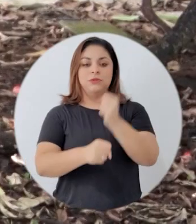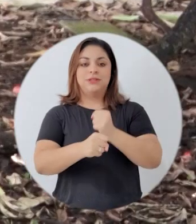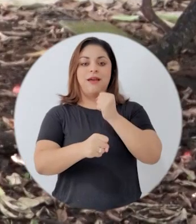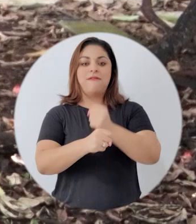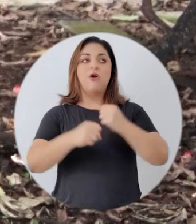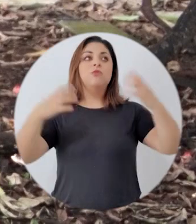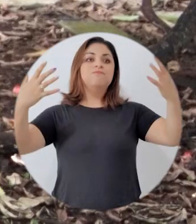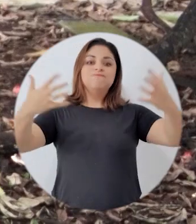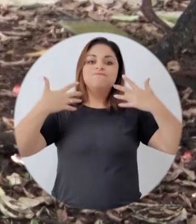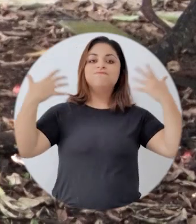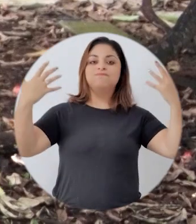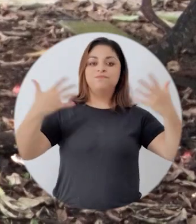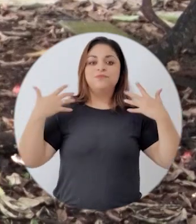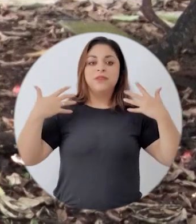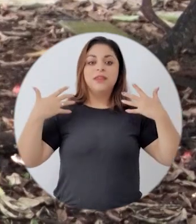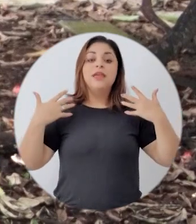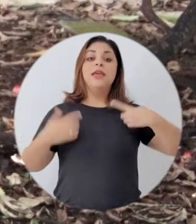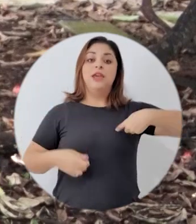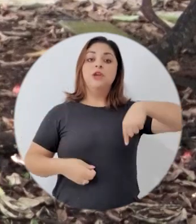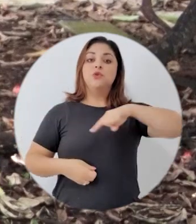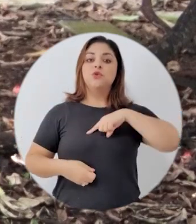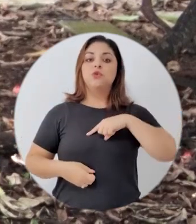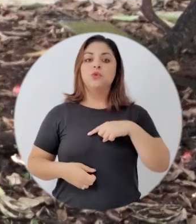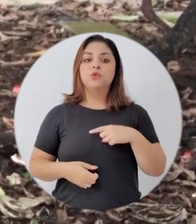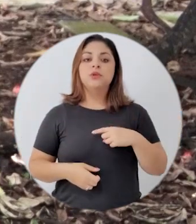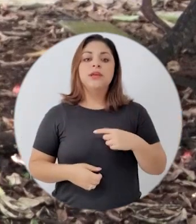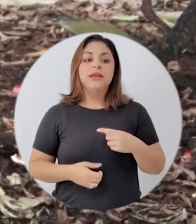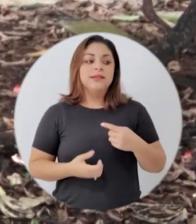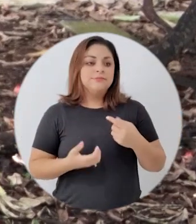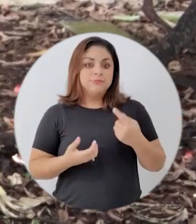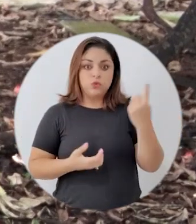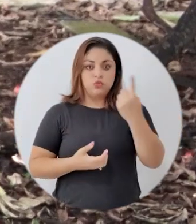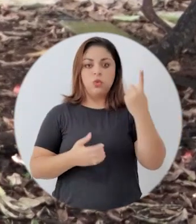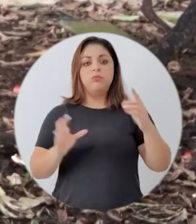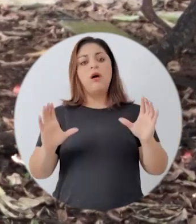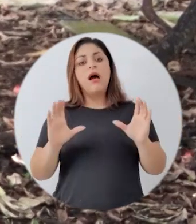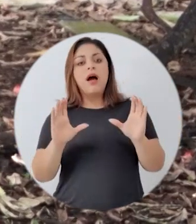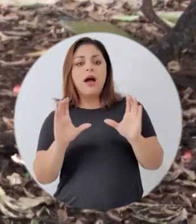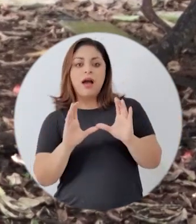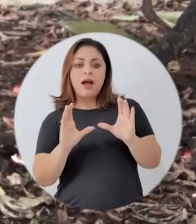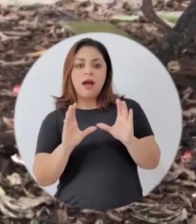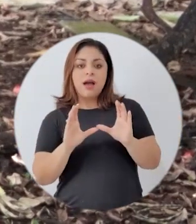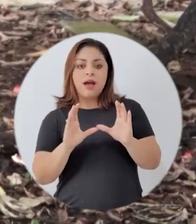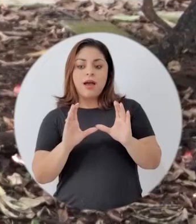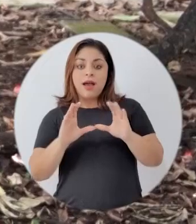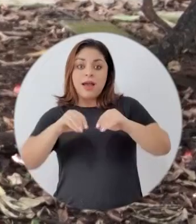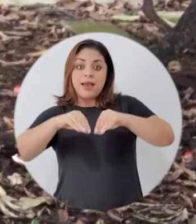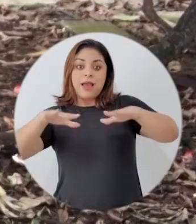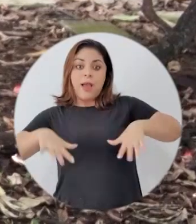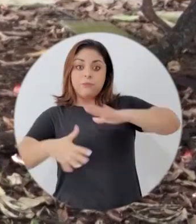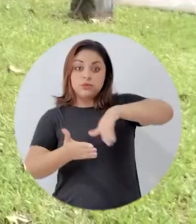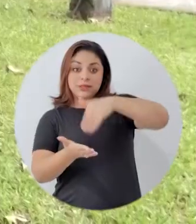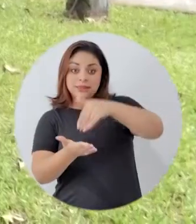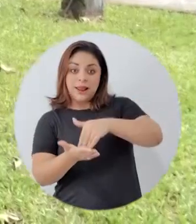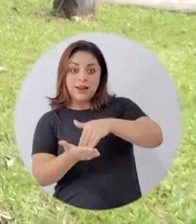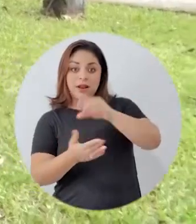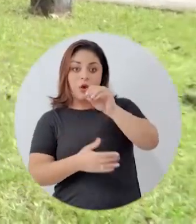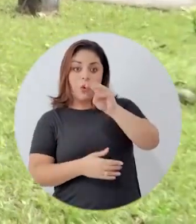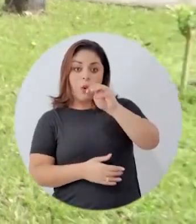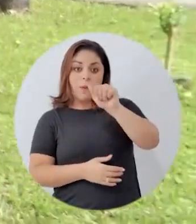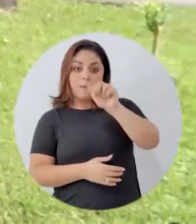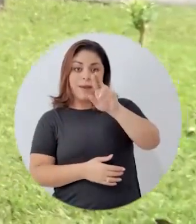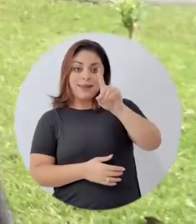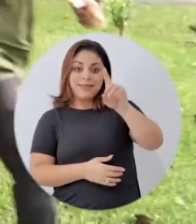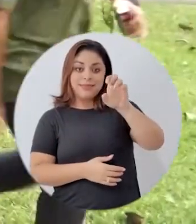la gestión ambiental que está ejecutando y que llegamos no solamente, ¿verdad? No estamos solamente certificados en el campus Omar Dengo, que